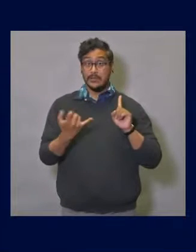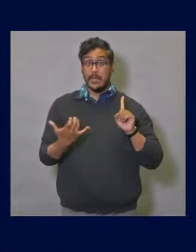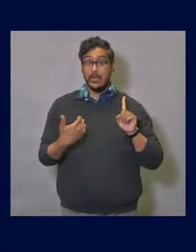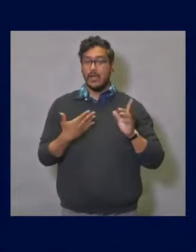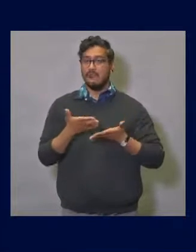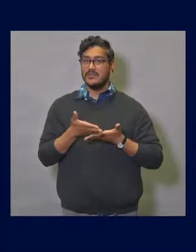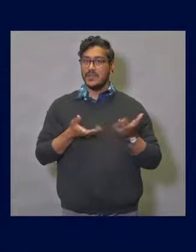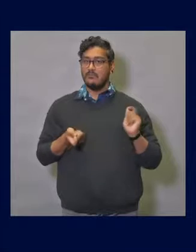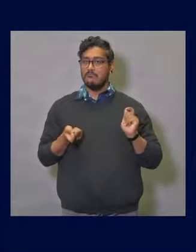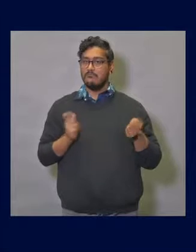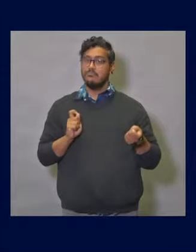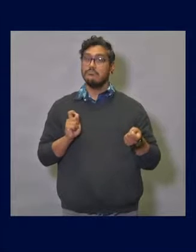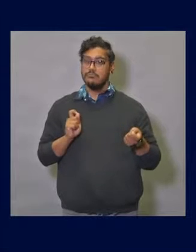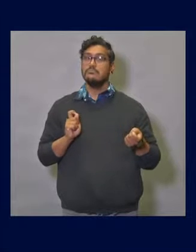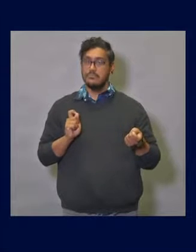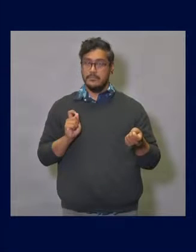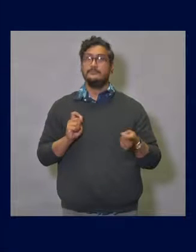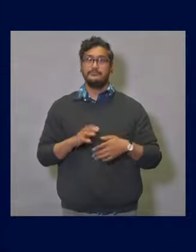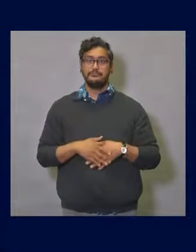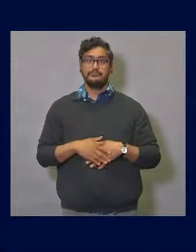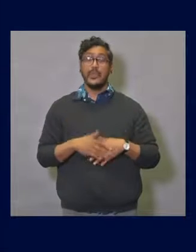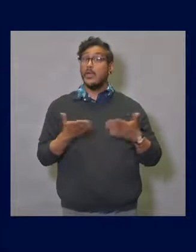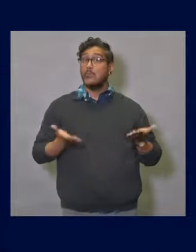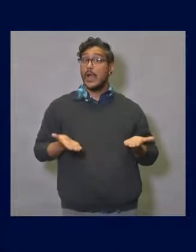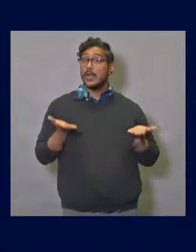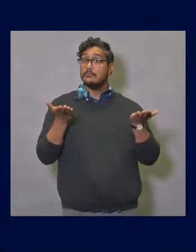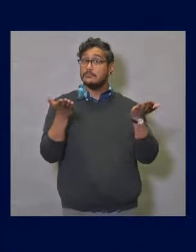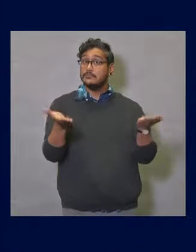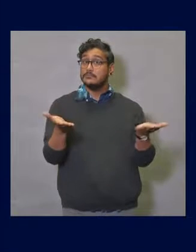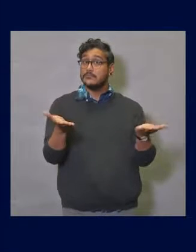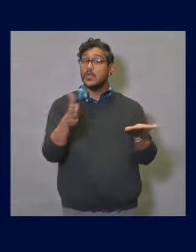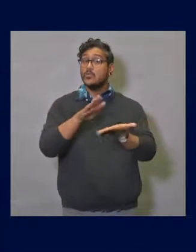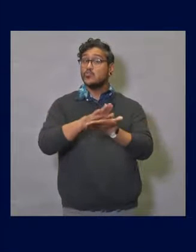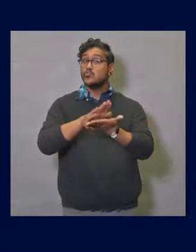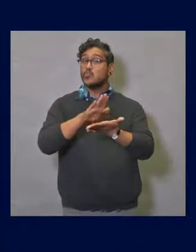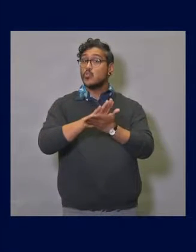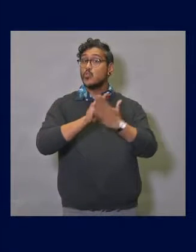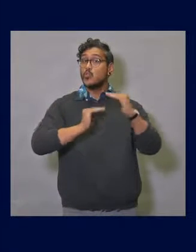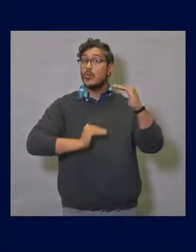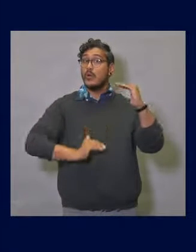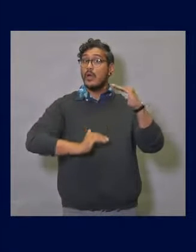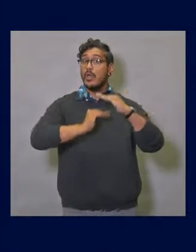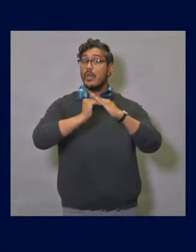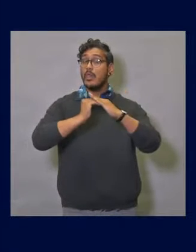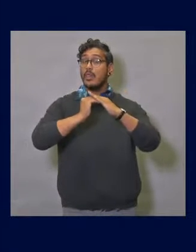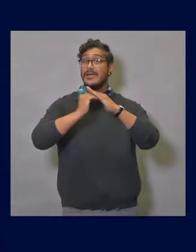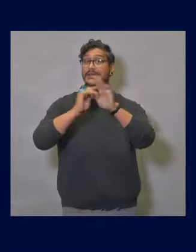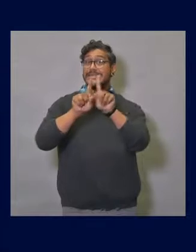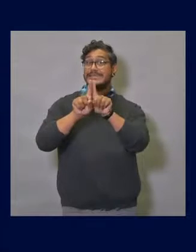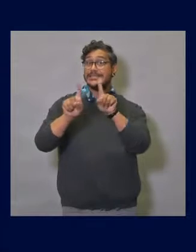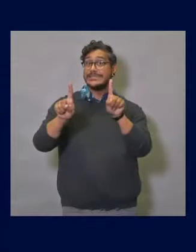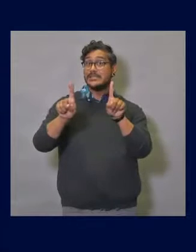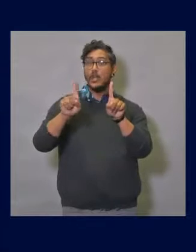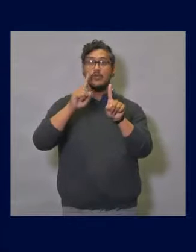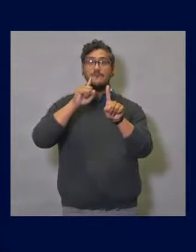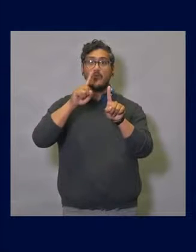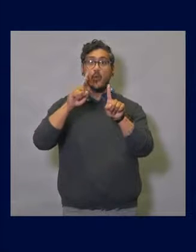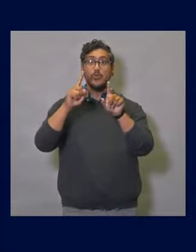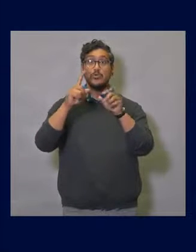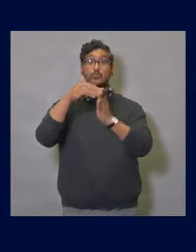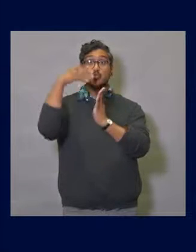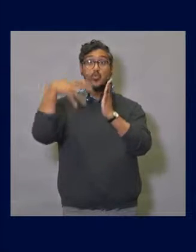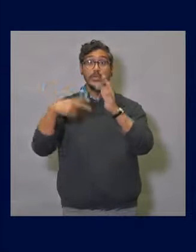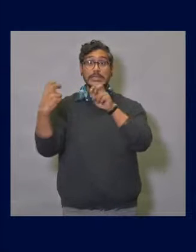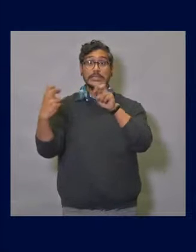recomendaciones sólidas. Se recomienda a las escuelas maximizar la distancia entre los asientos de los